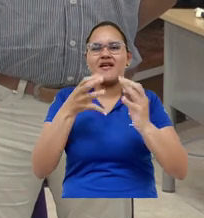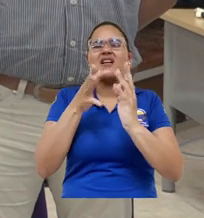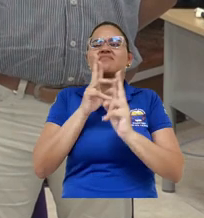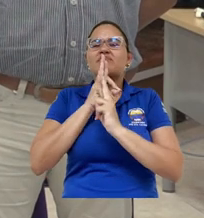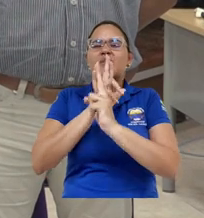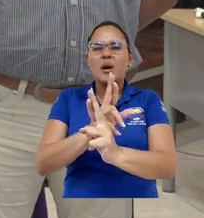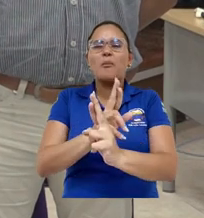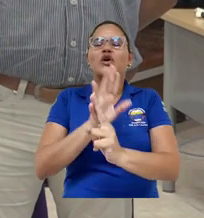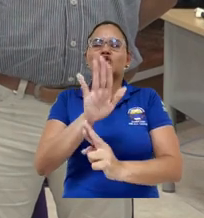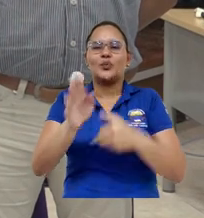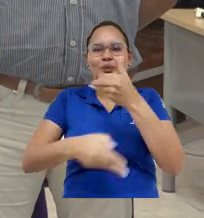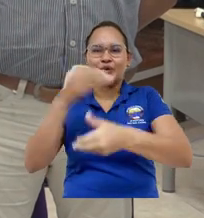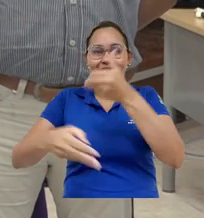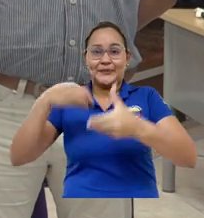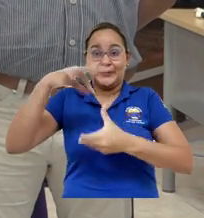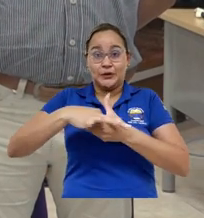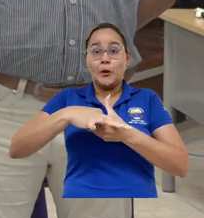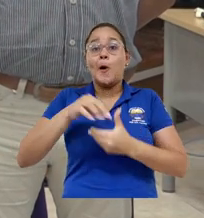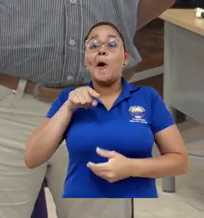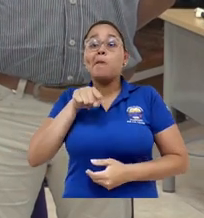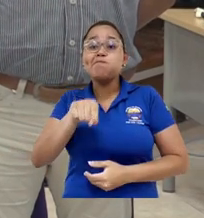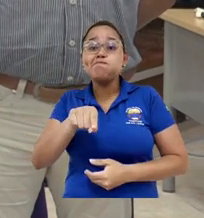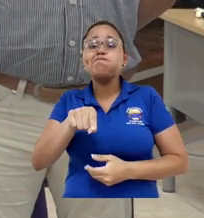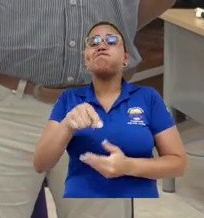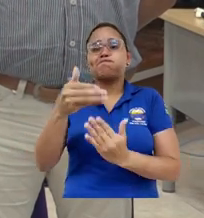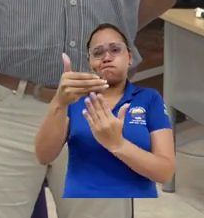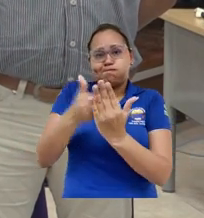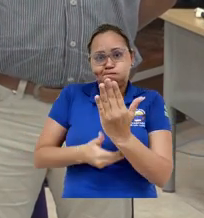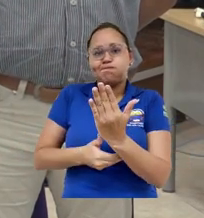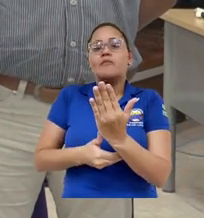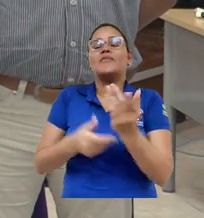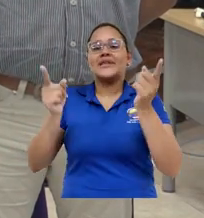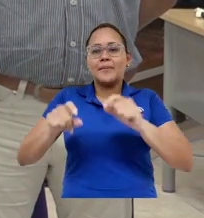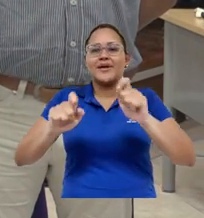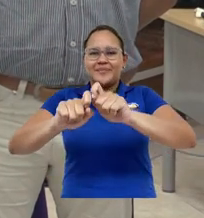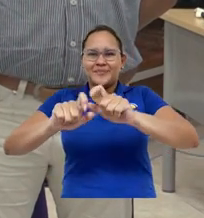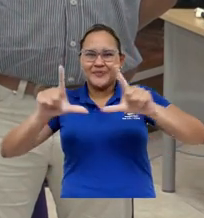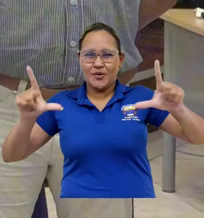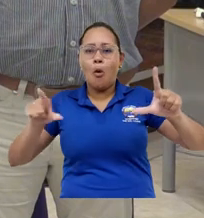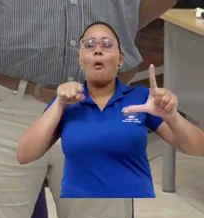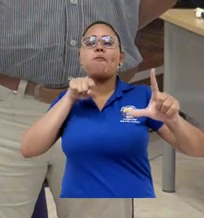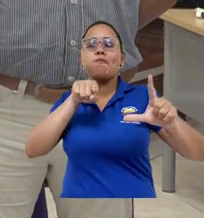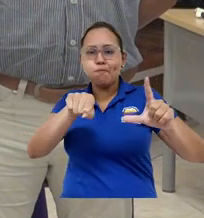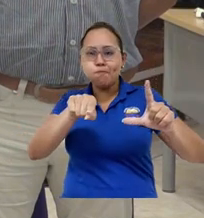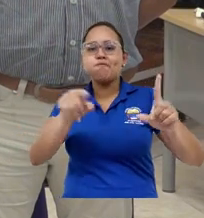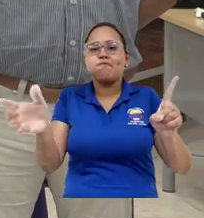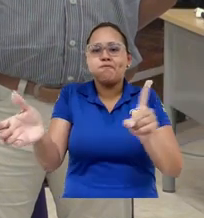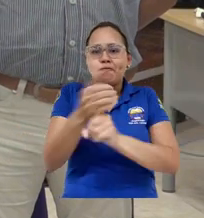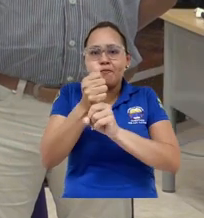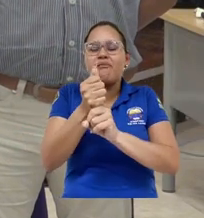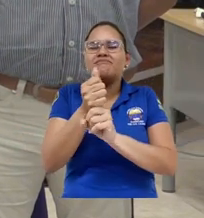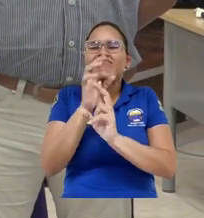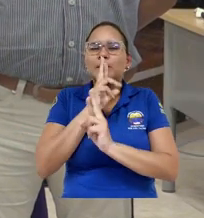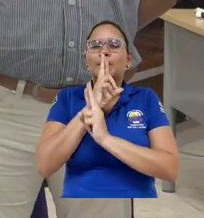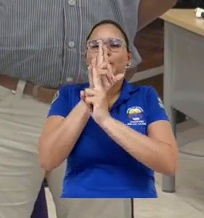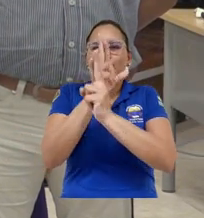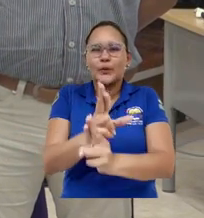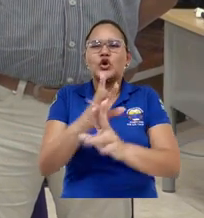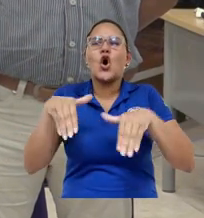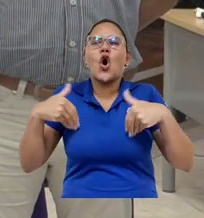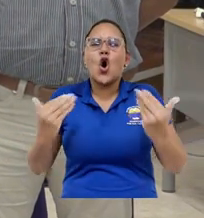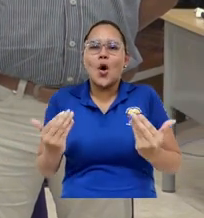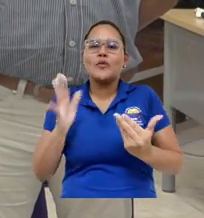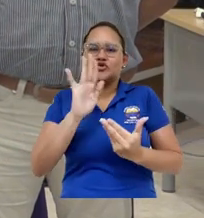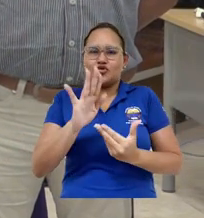del proceso de consulta. En esta circular y en el sitio web oficial del proceso podrán encontrar los resultados de